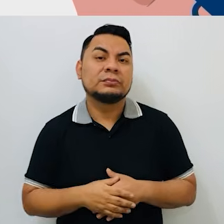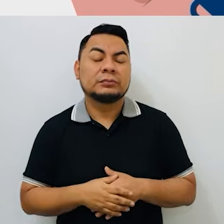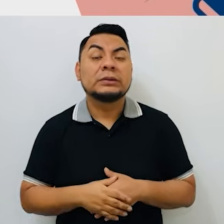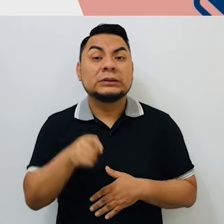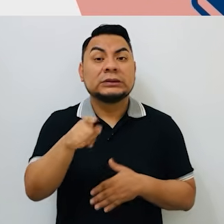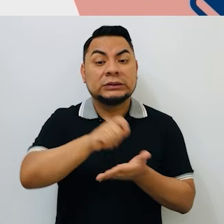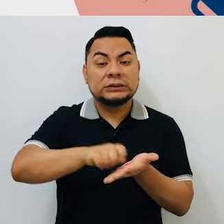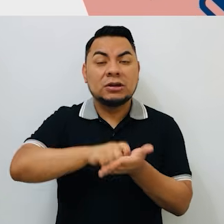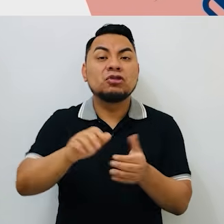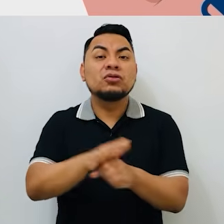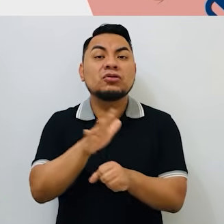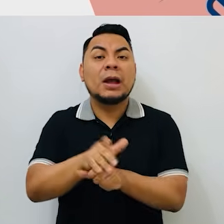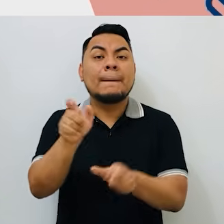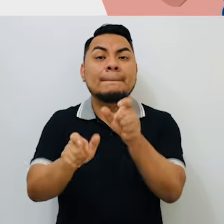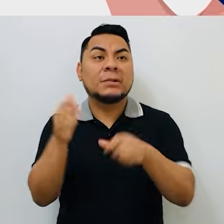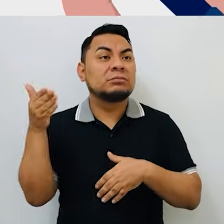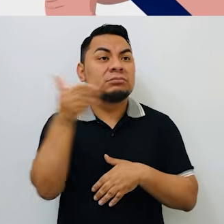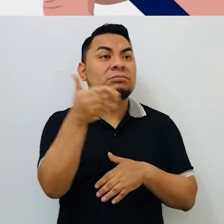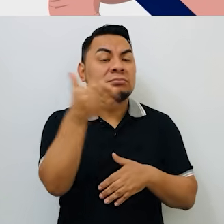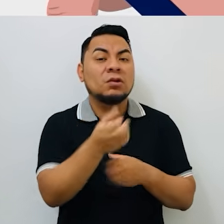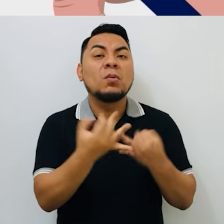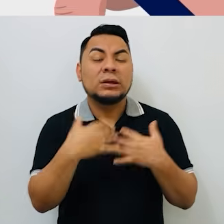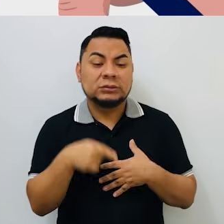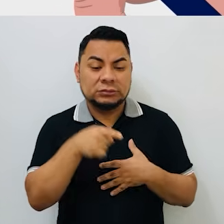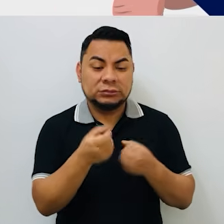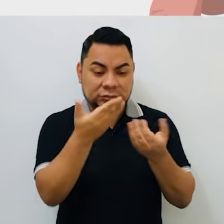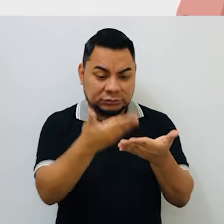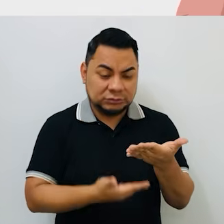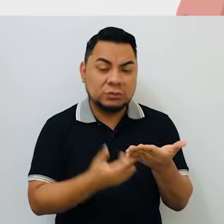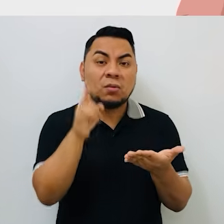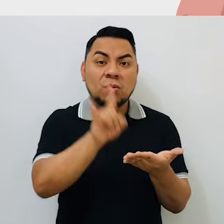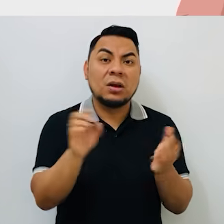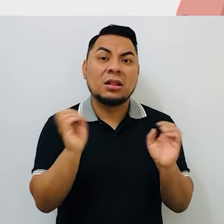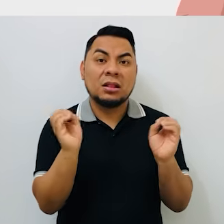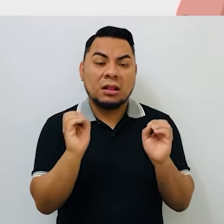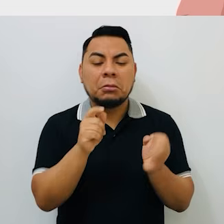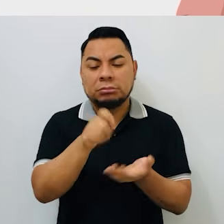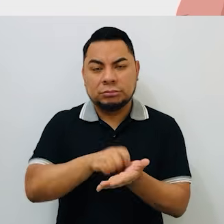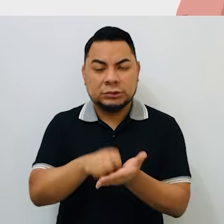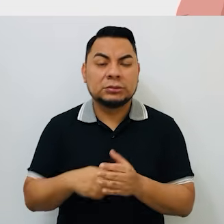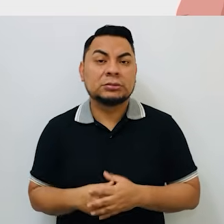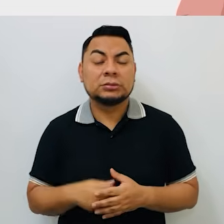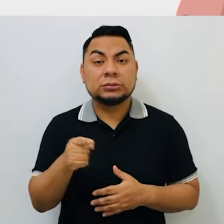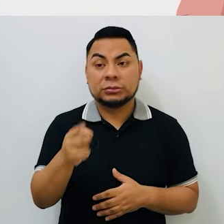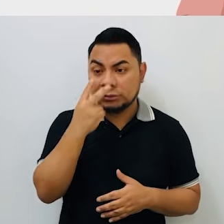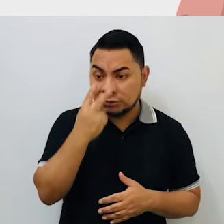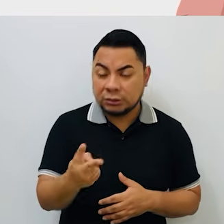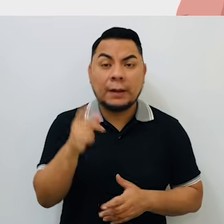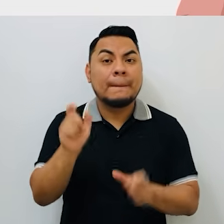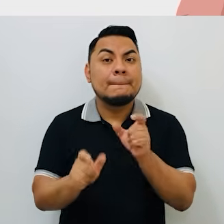Observa. Se escribe el total de personas que sufragaron y el total de cédulas no utilizadas. Si